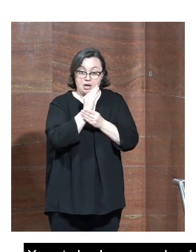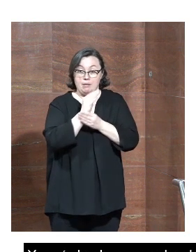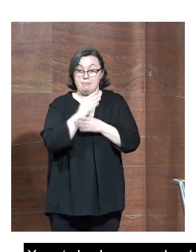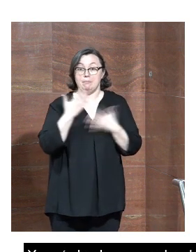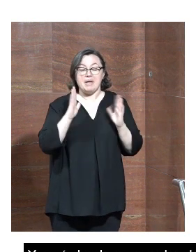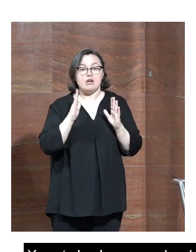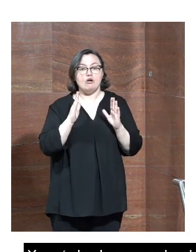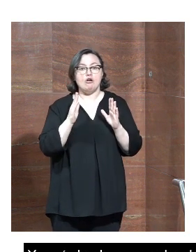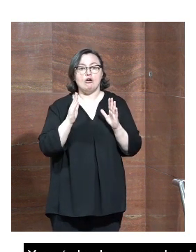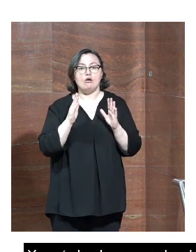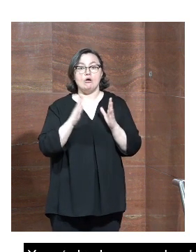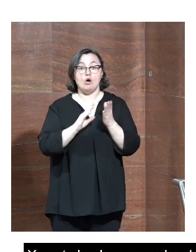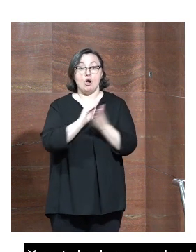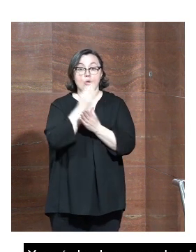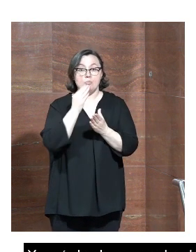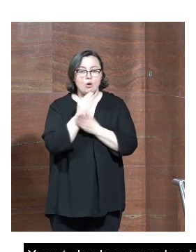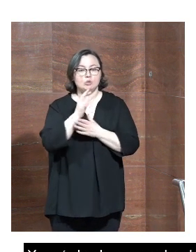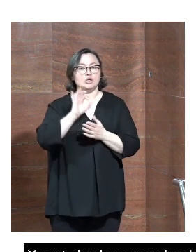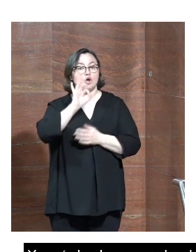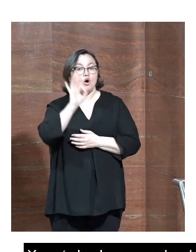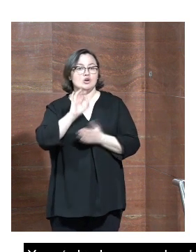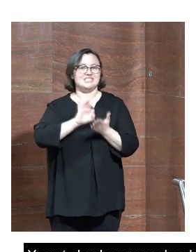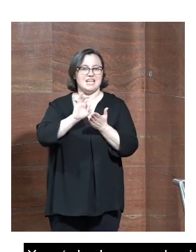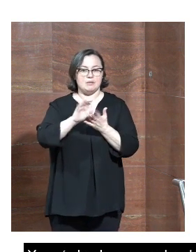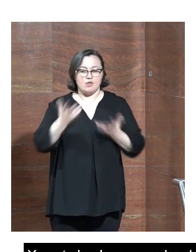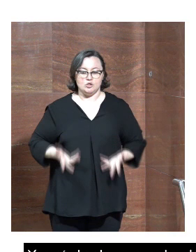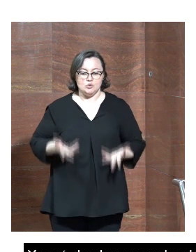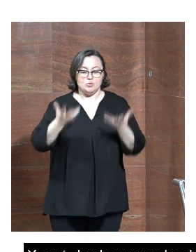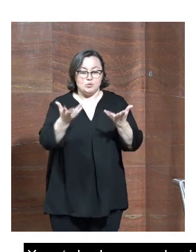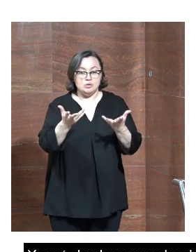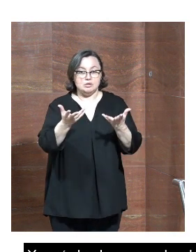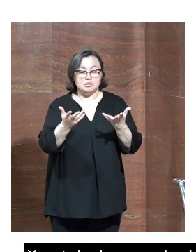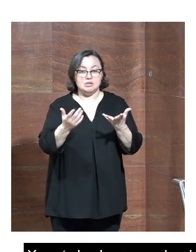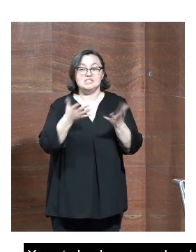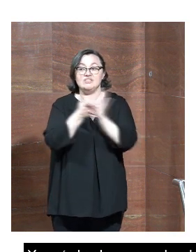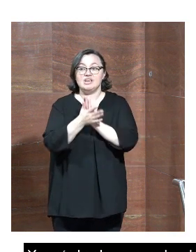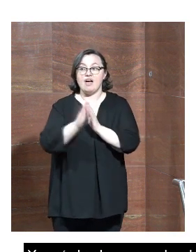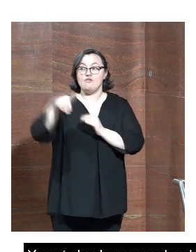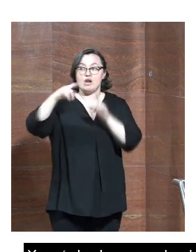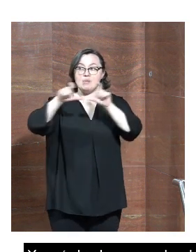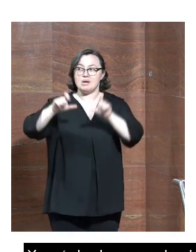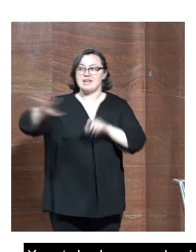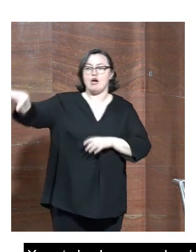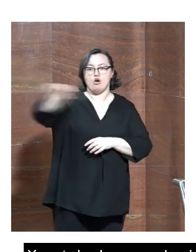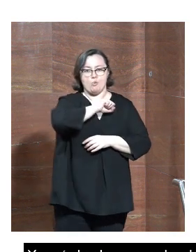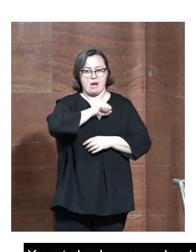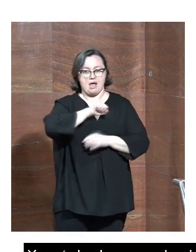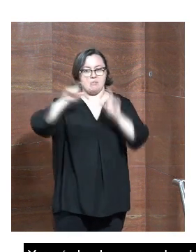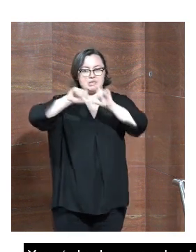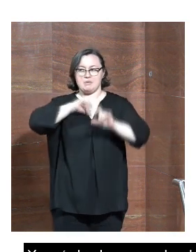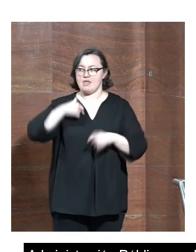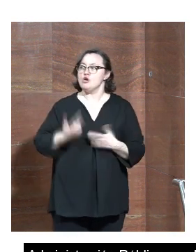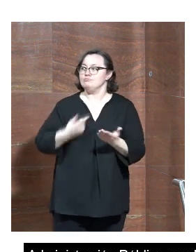muchos de los productos, de los servicios que pone a disposición del ciudadano son comprados de fuera al sector, a operadores privados,